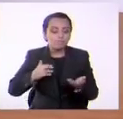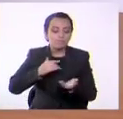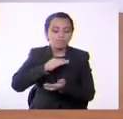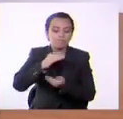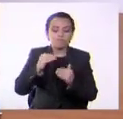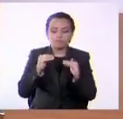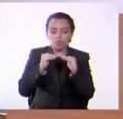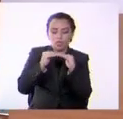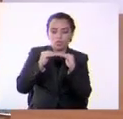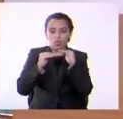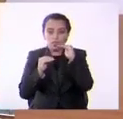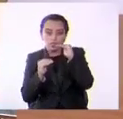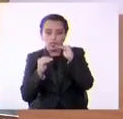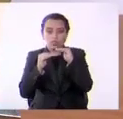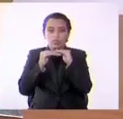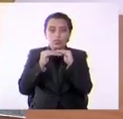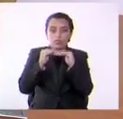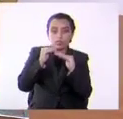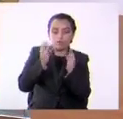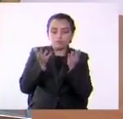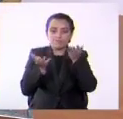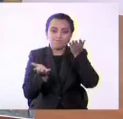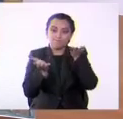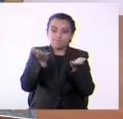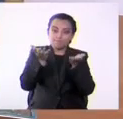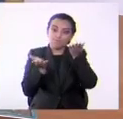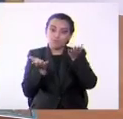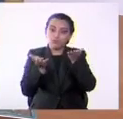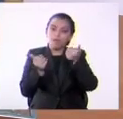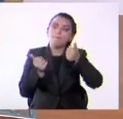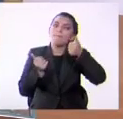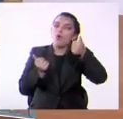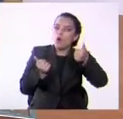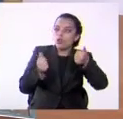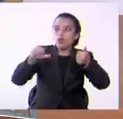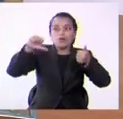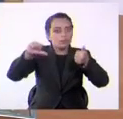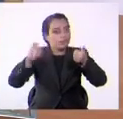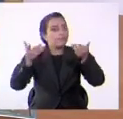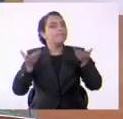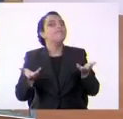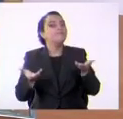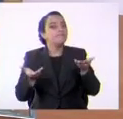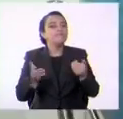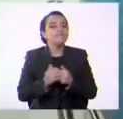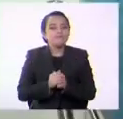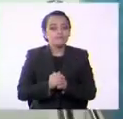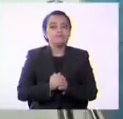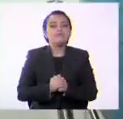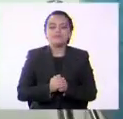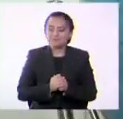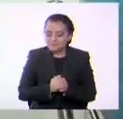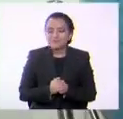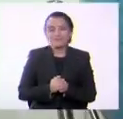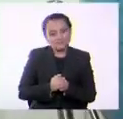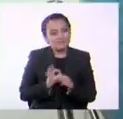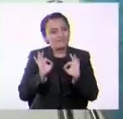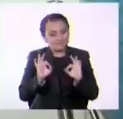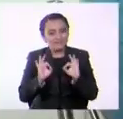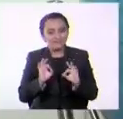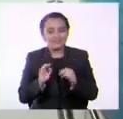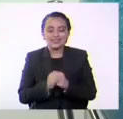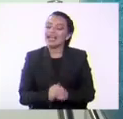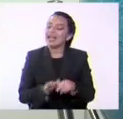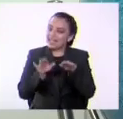entre beneficio y entre consecuencia o afectación. Excelente, Candy, de verdad ha sido un privilegio tenerla